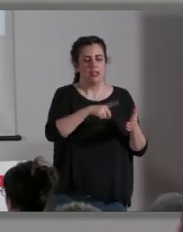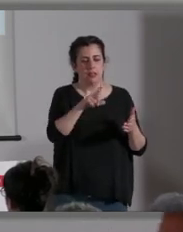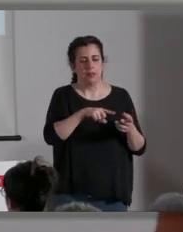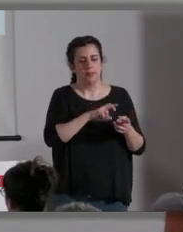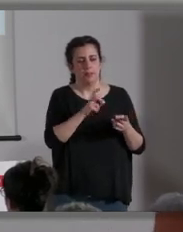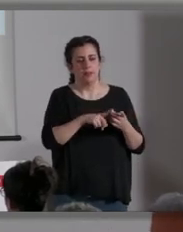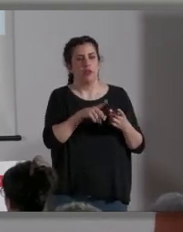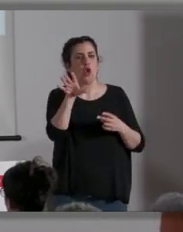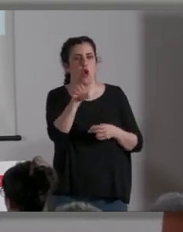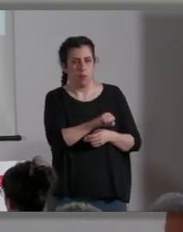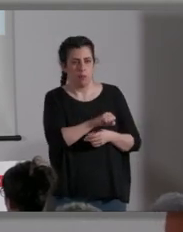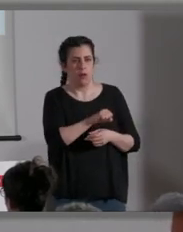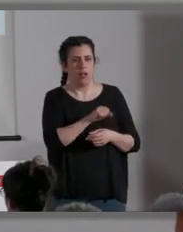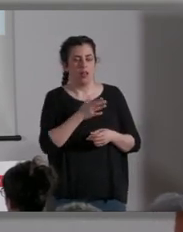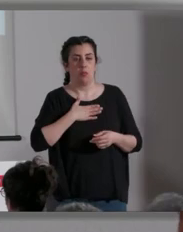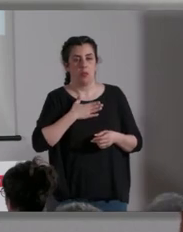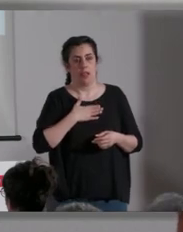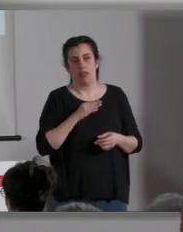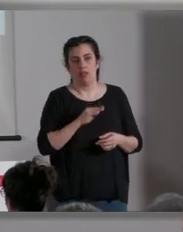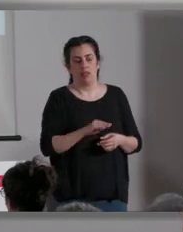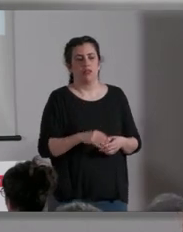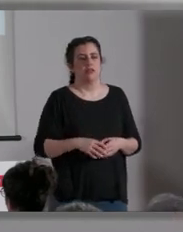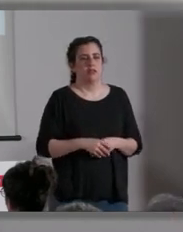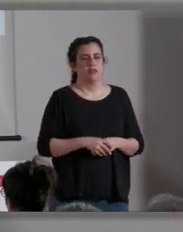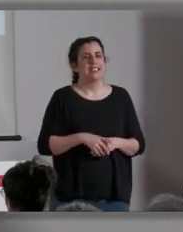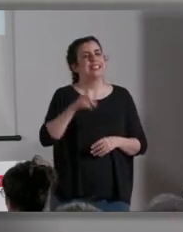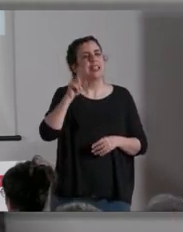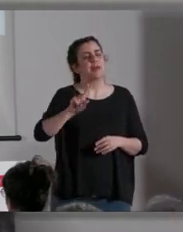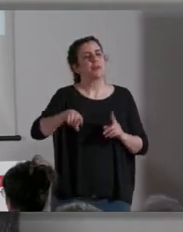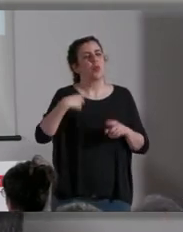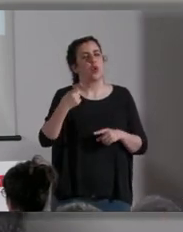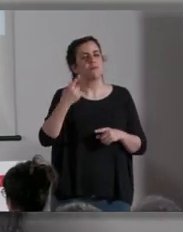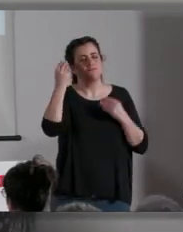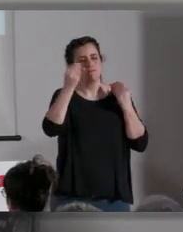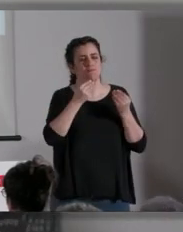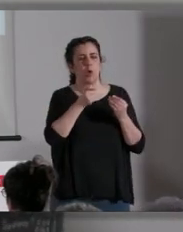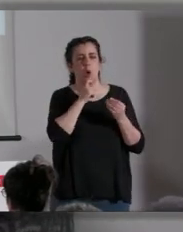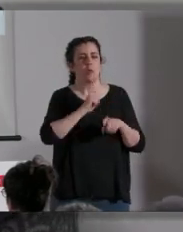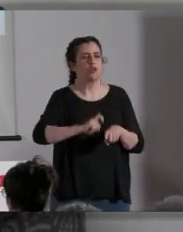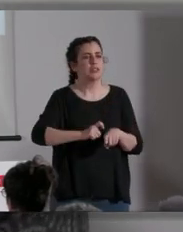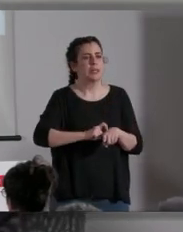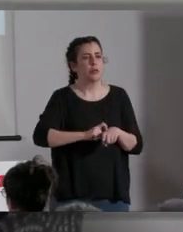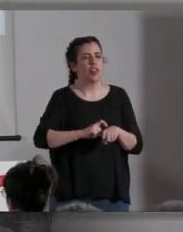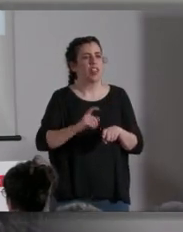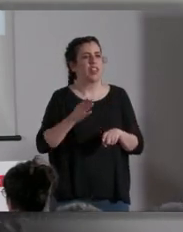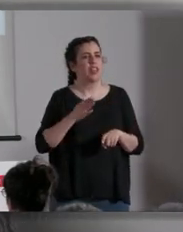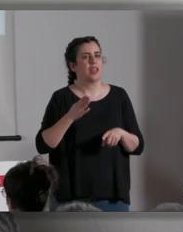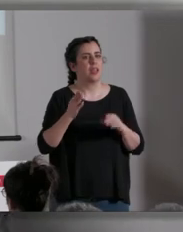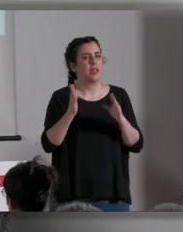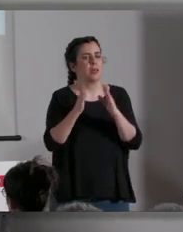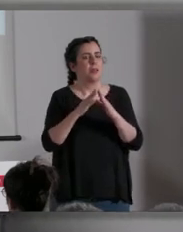y a compra de vivienda en propiedad. Y luego sí que nos encontramos con que la tipología de la vivienda que tenemos en el